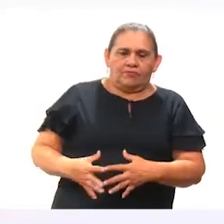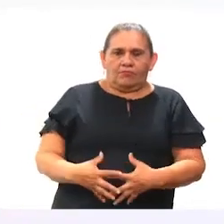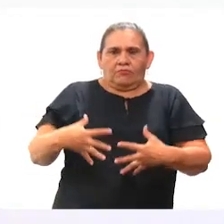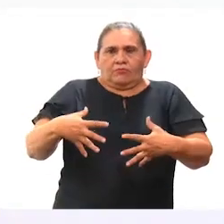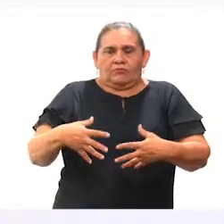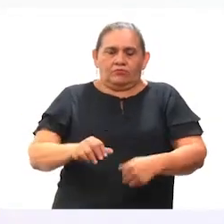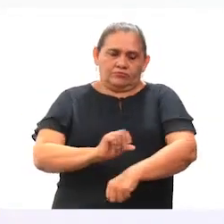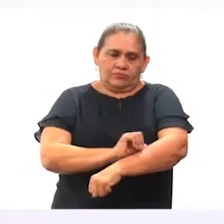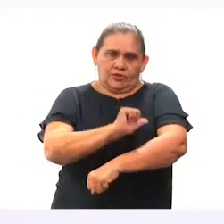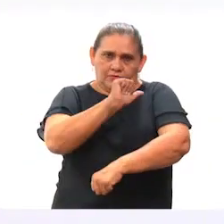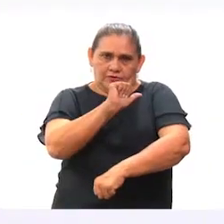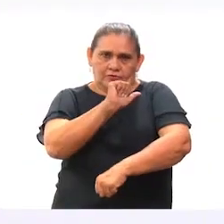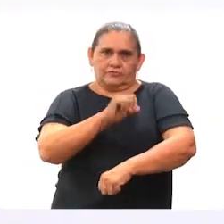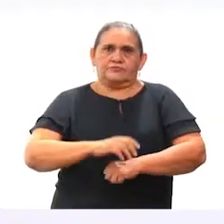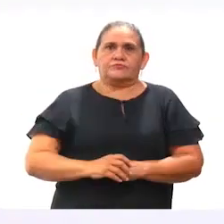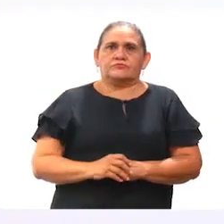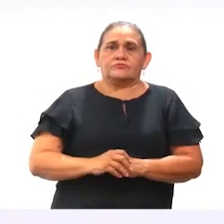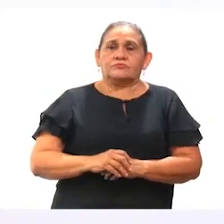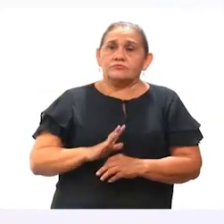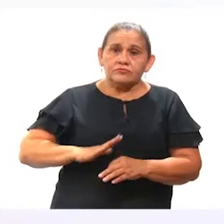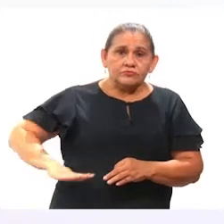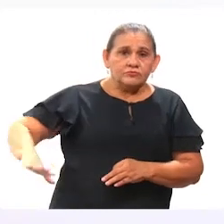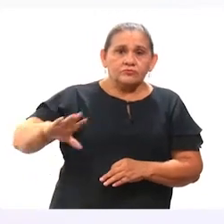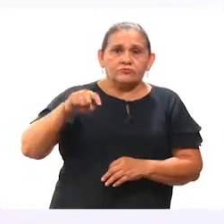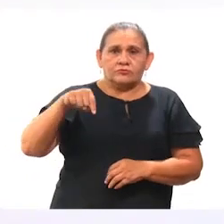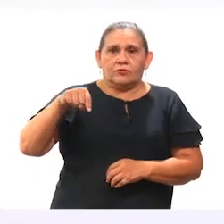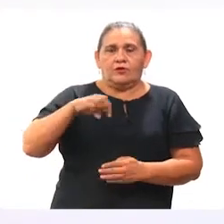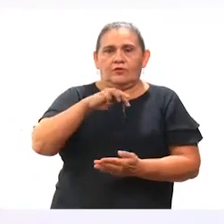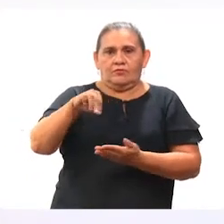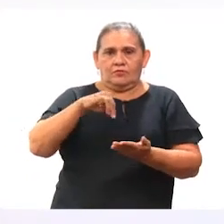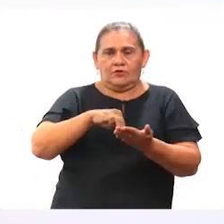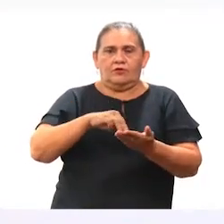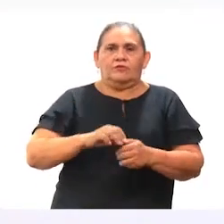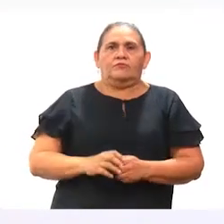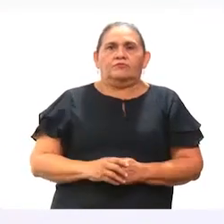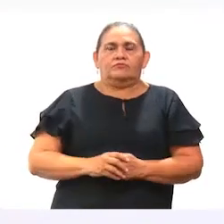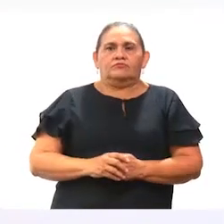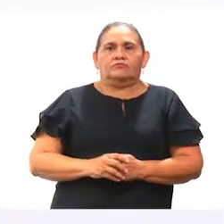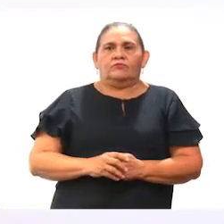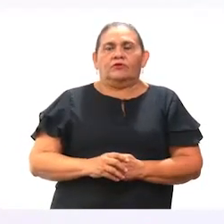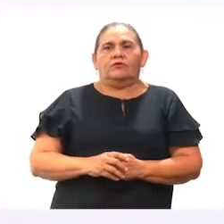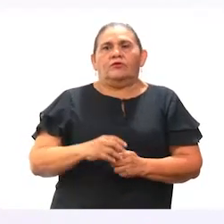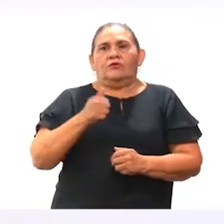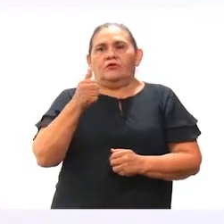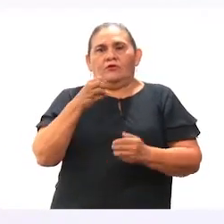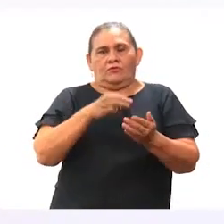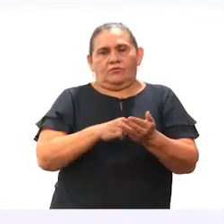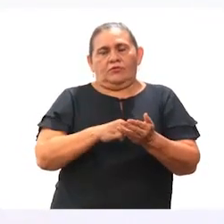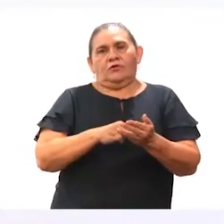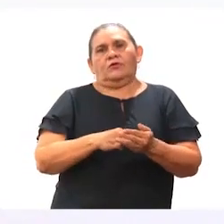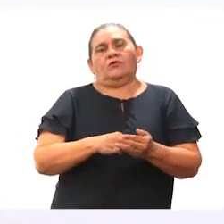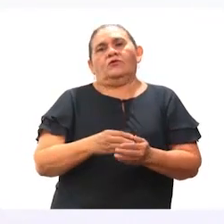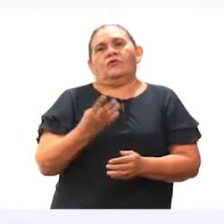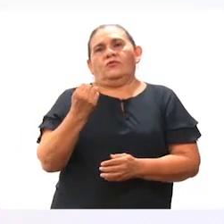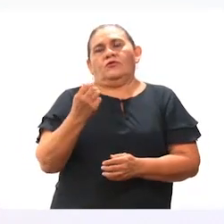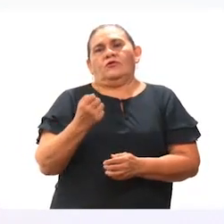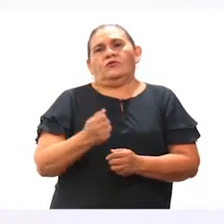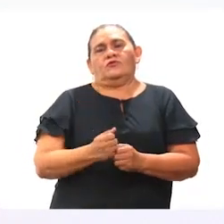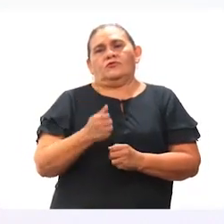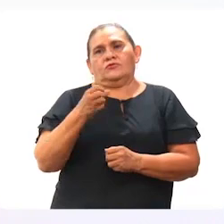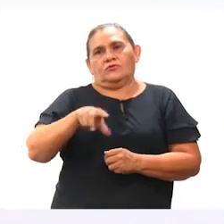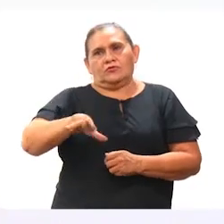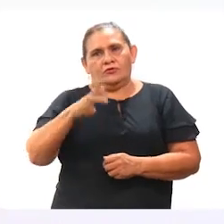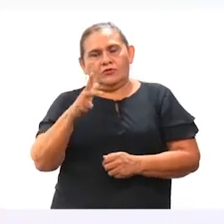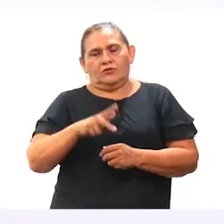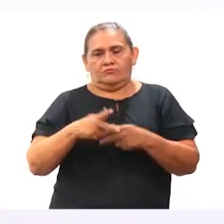e hipertensión. Todos residían en Mérida. En total, son 6.913 las personas fallecidas